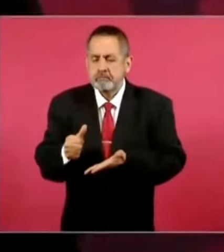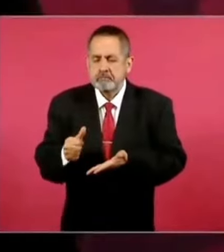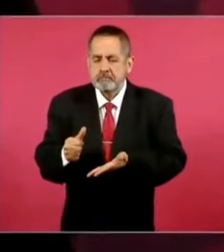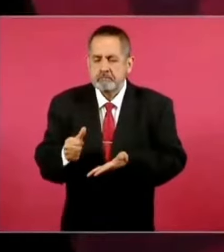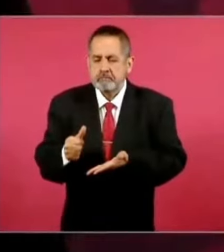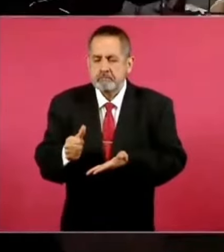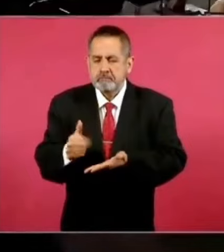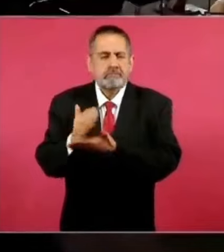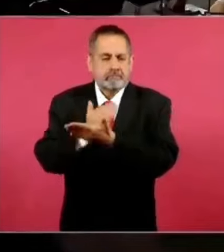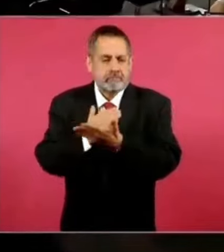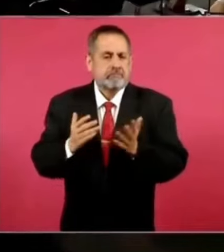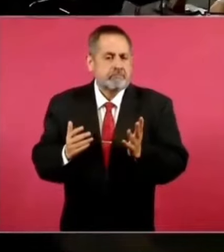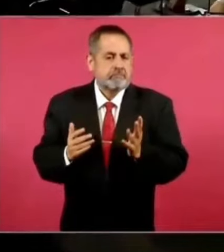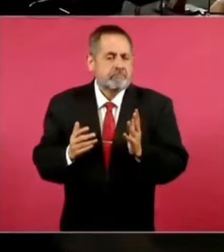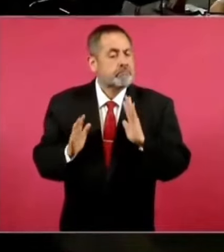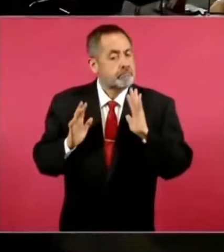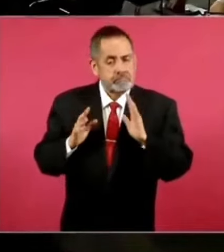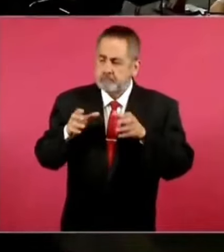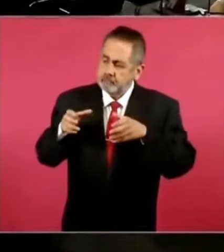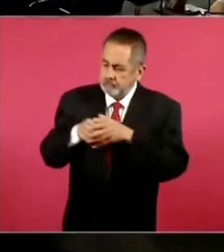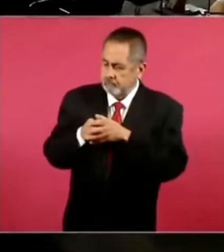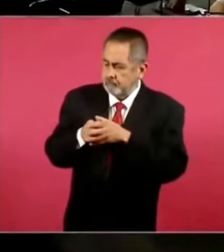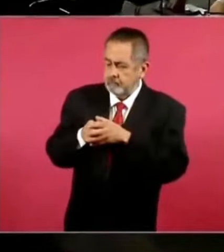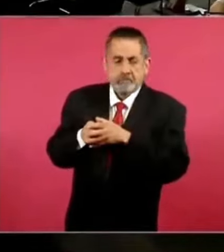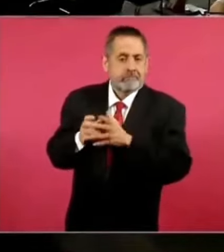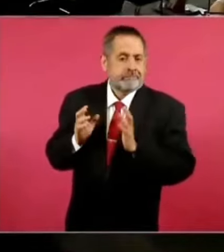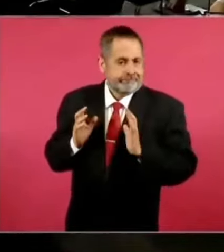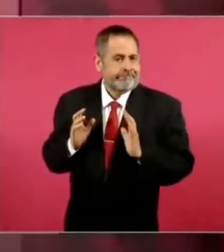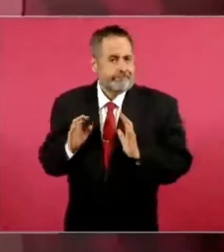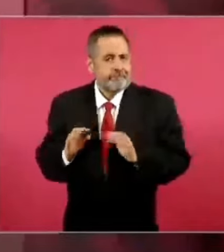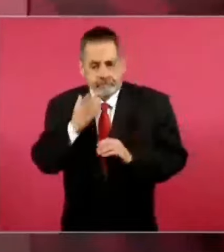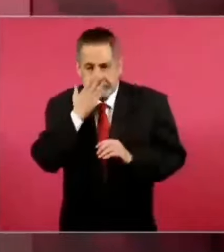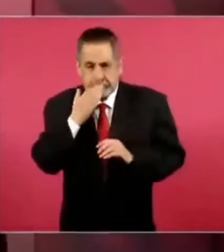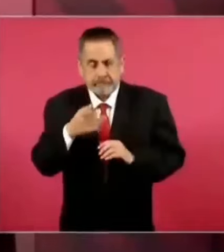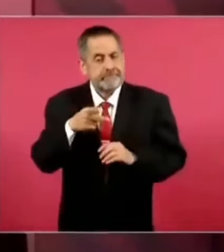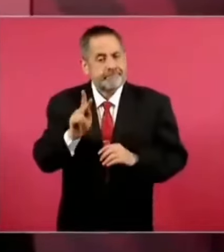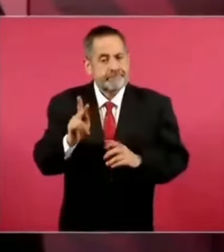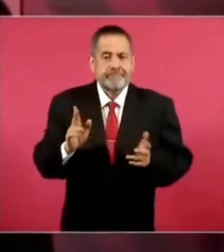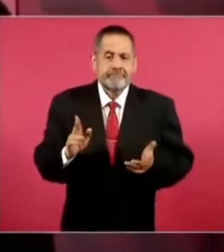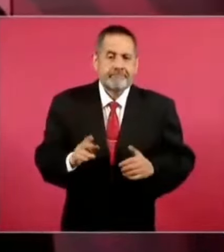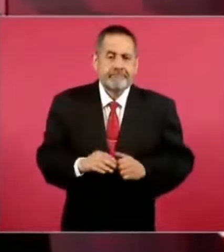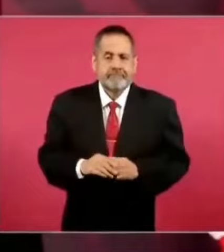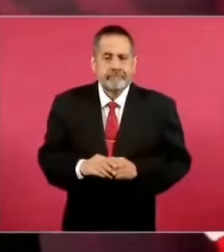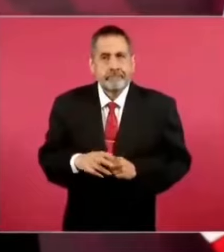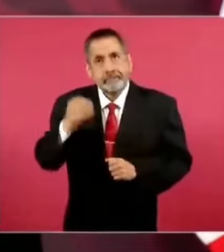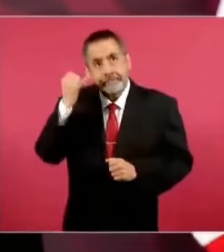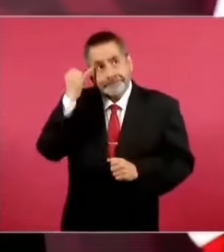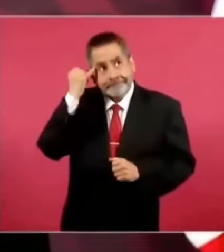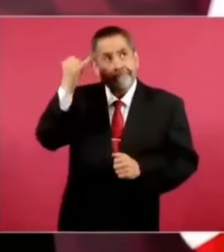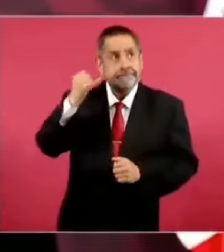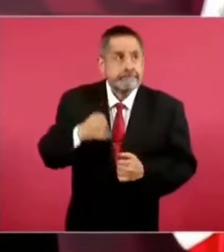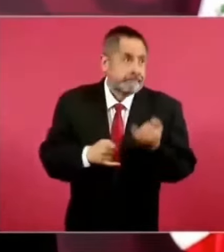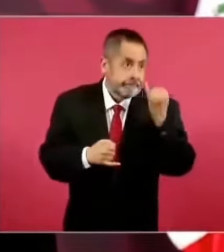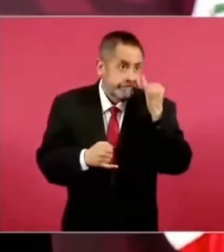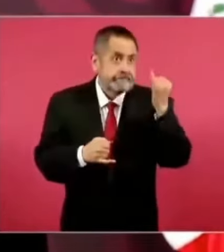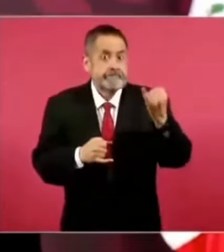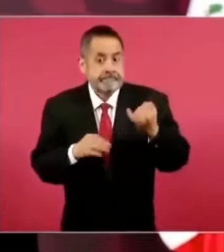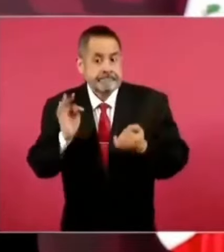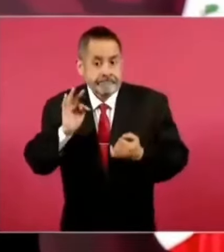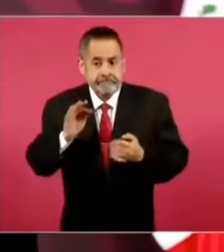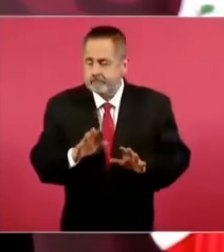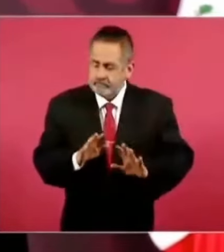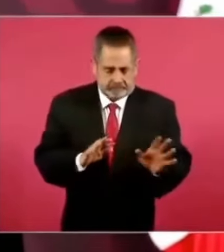Entonces, pero no queremos que sea hipotético,